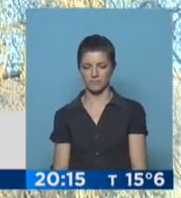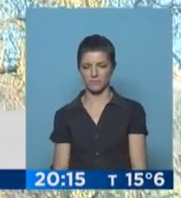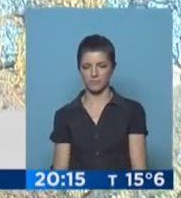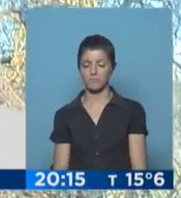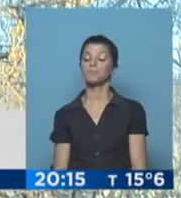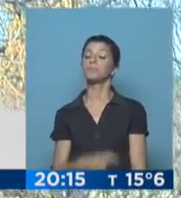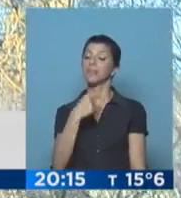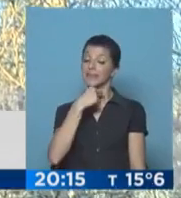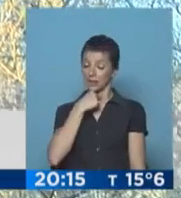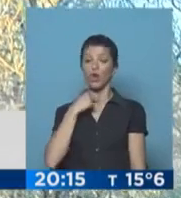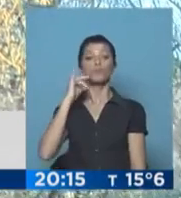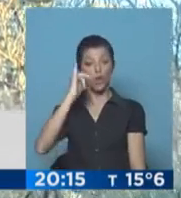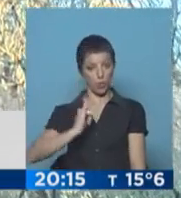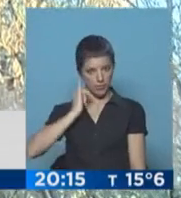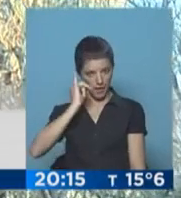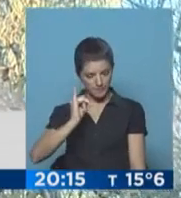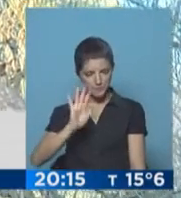Quiero decirles